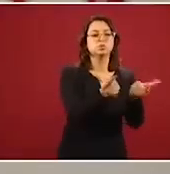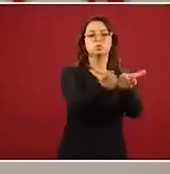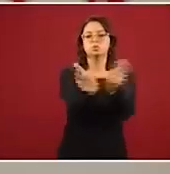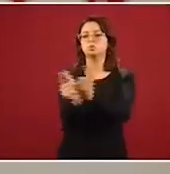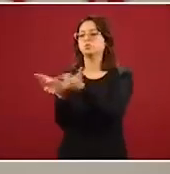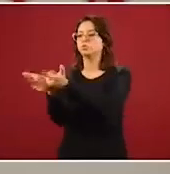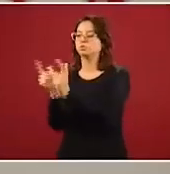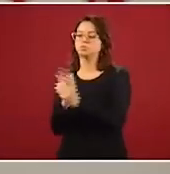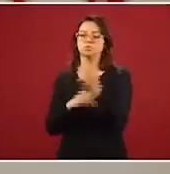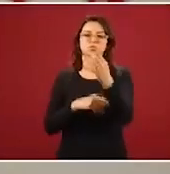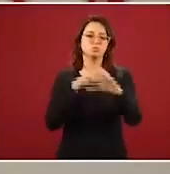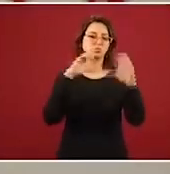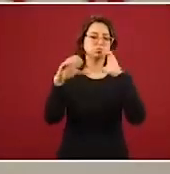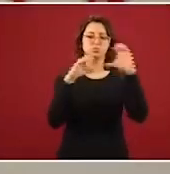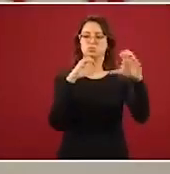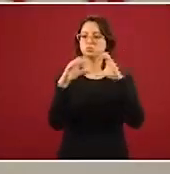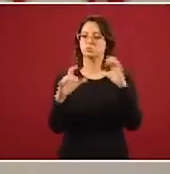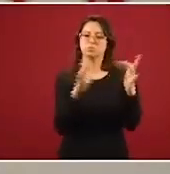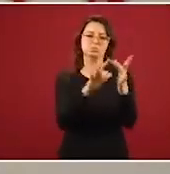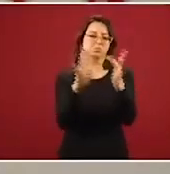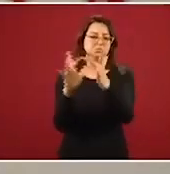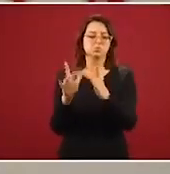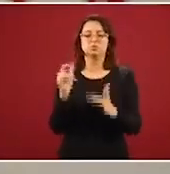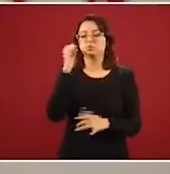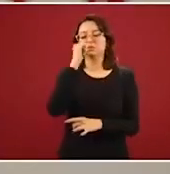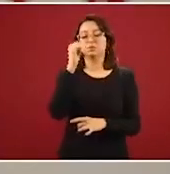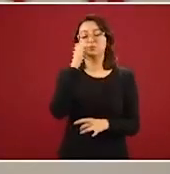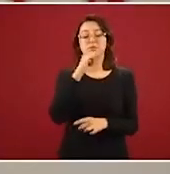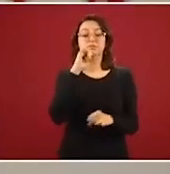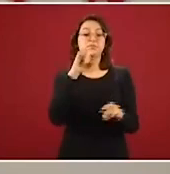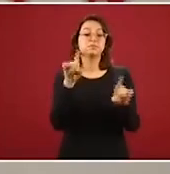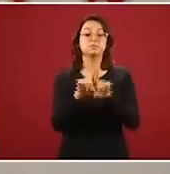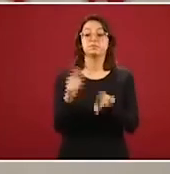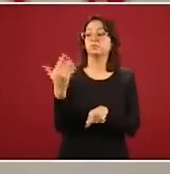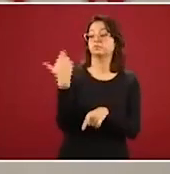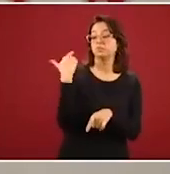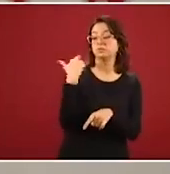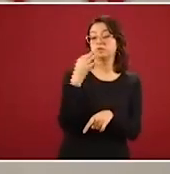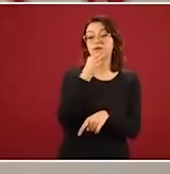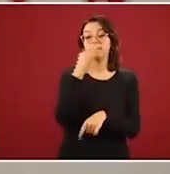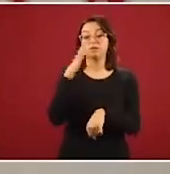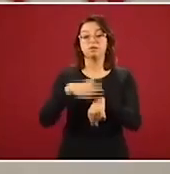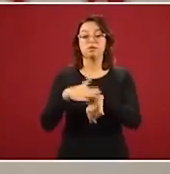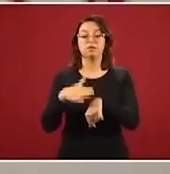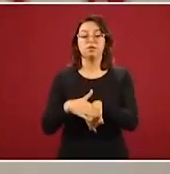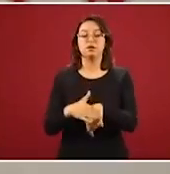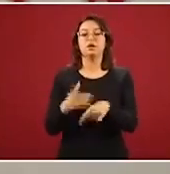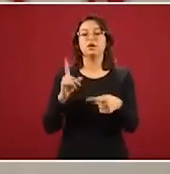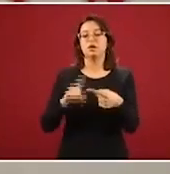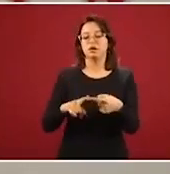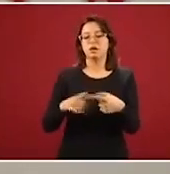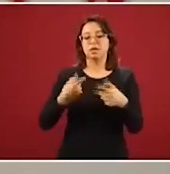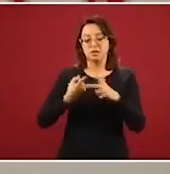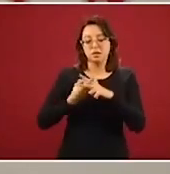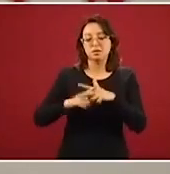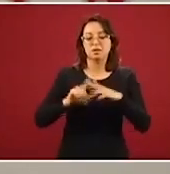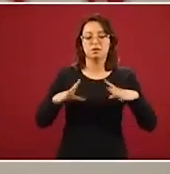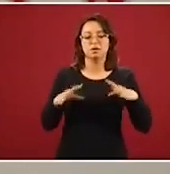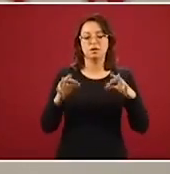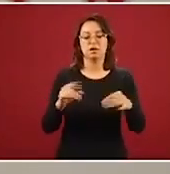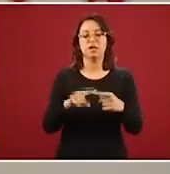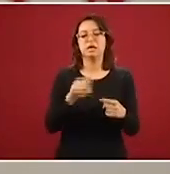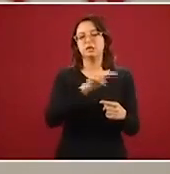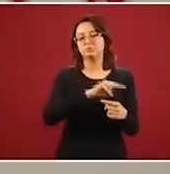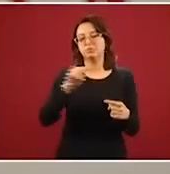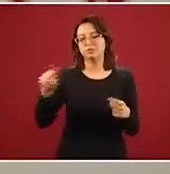desplegadas. La prioridad, como se dijo hace algunos días, se le dio a los estados de Michoacán, de